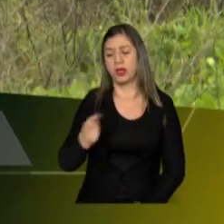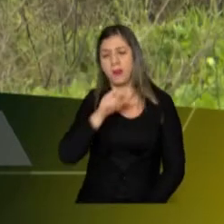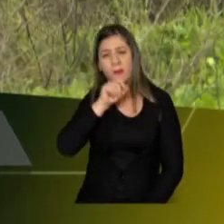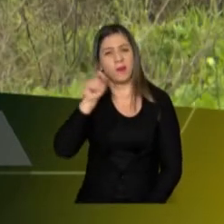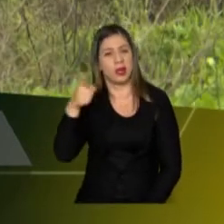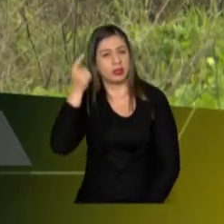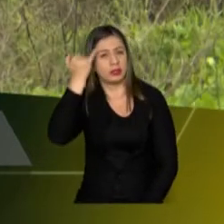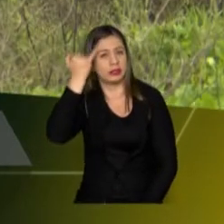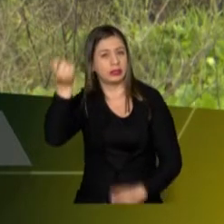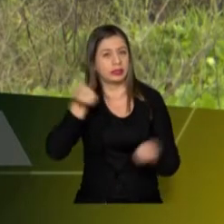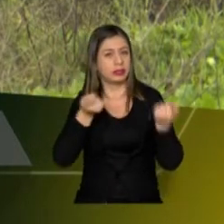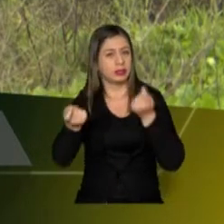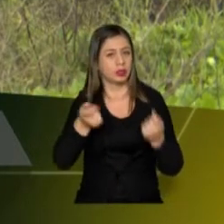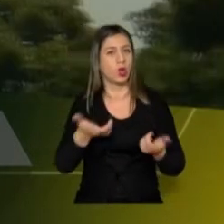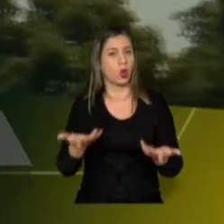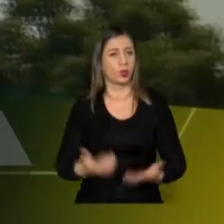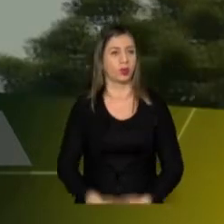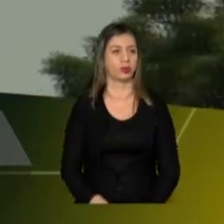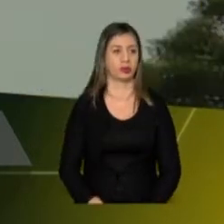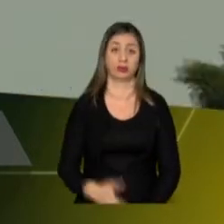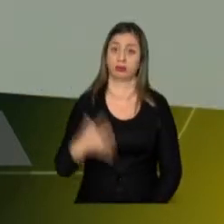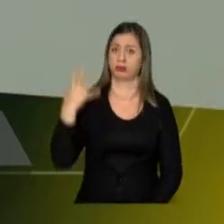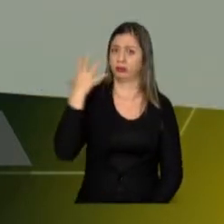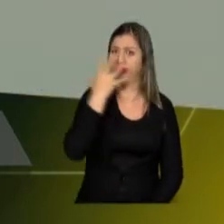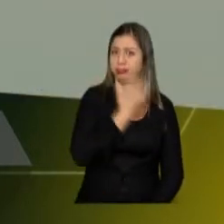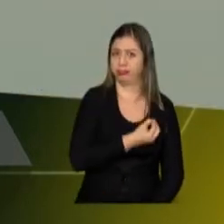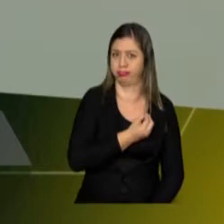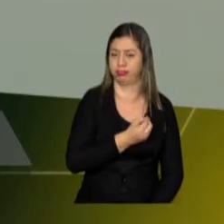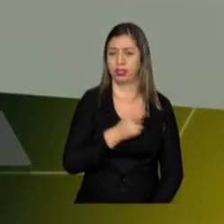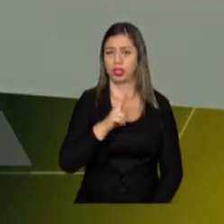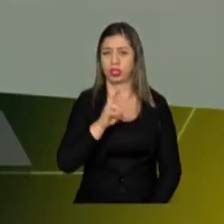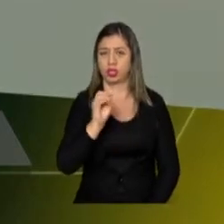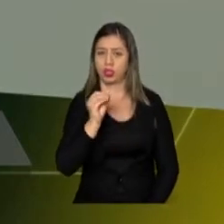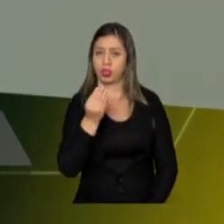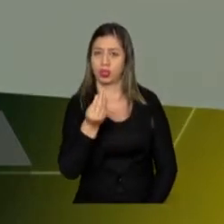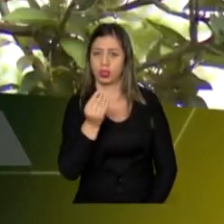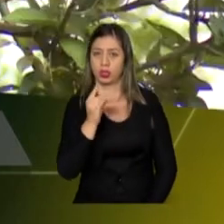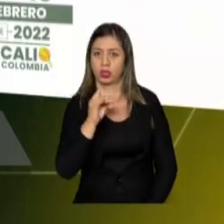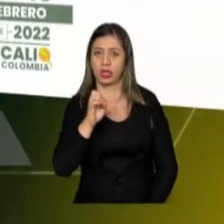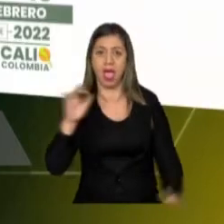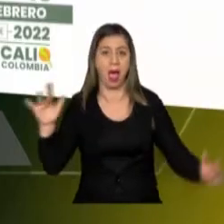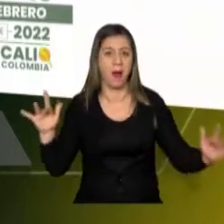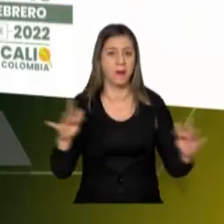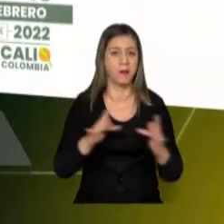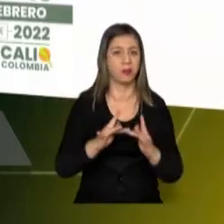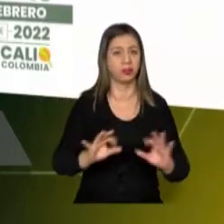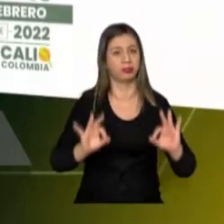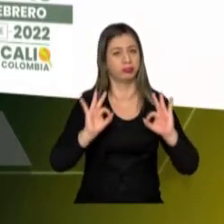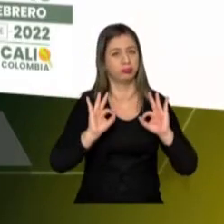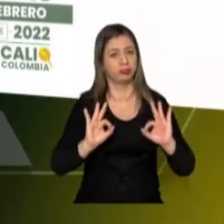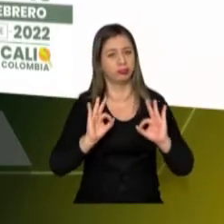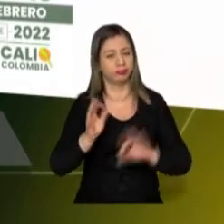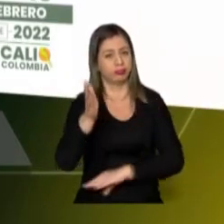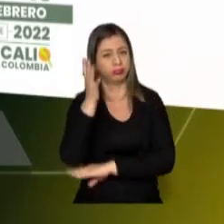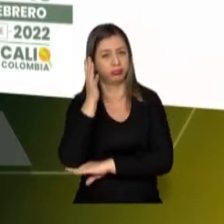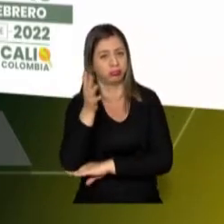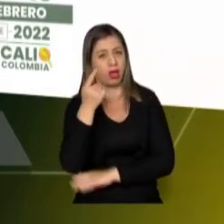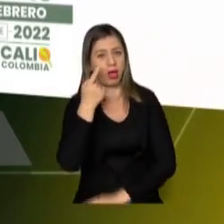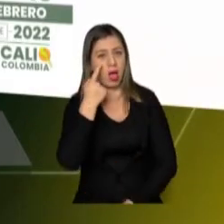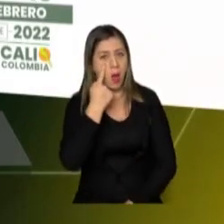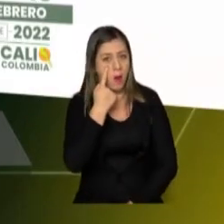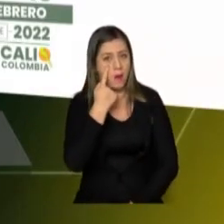esta estrategia. No, mira, es una belleza. Yo creo que Rocky tiene los mensajes apropiados que son, hay que mirar muy